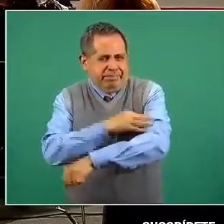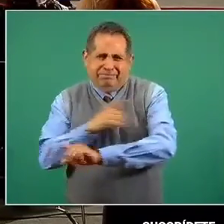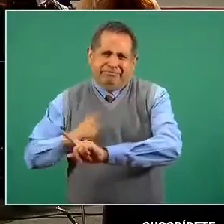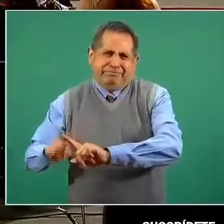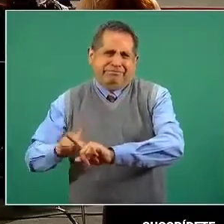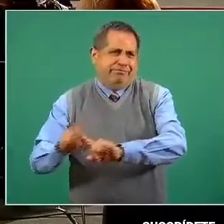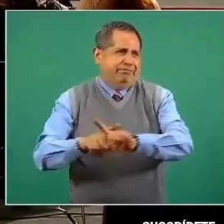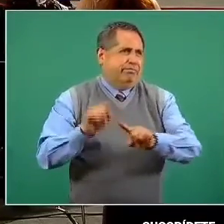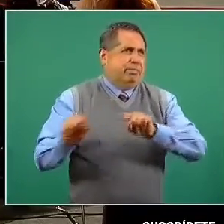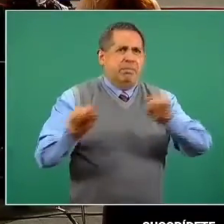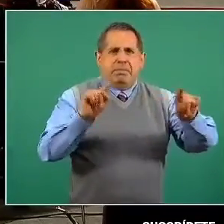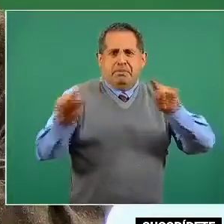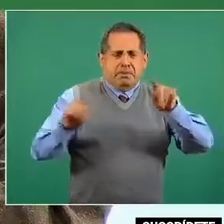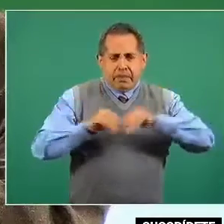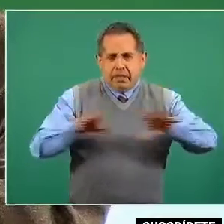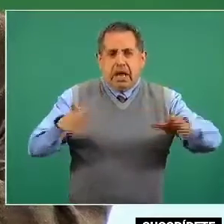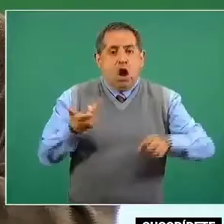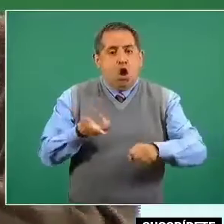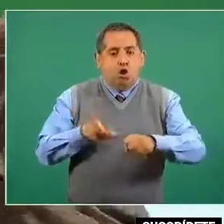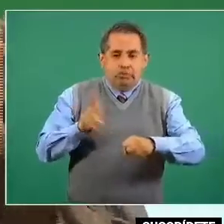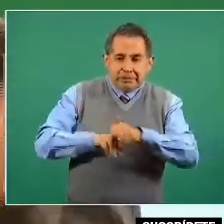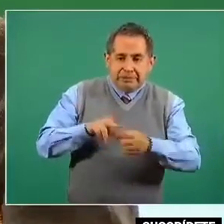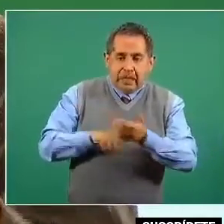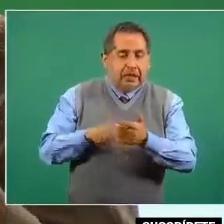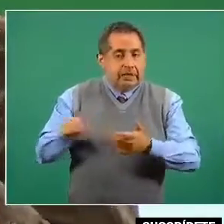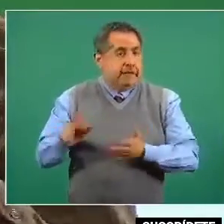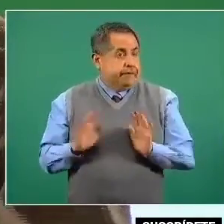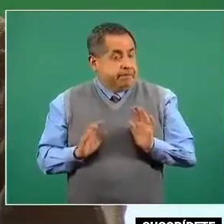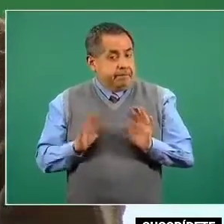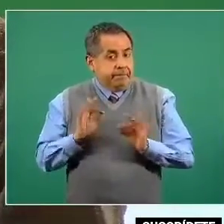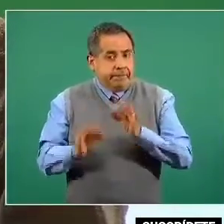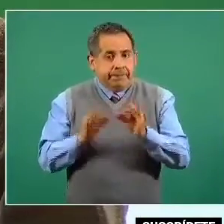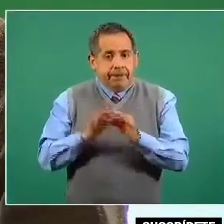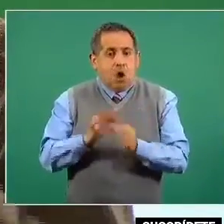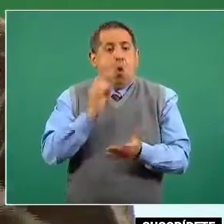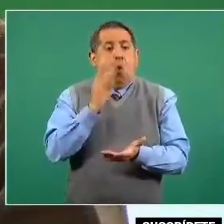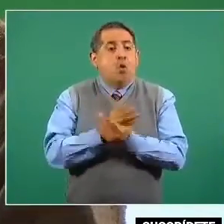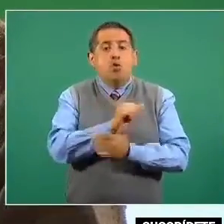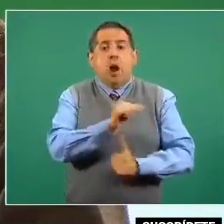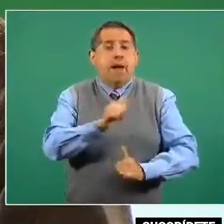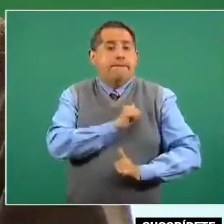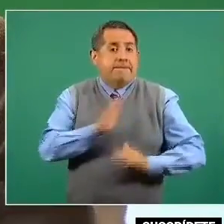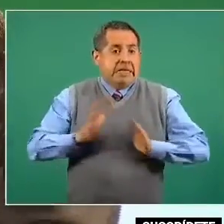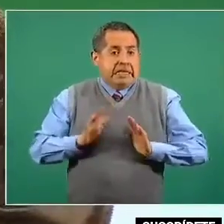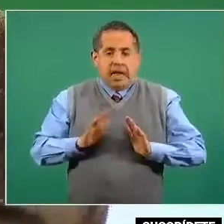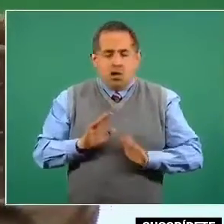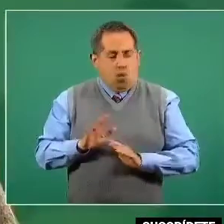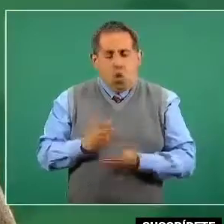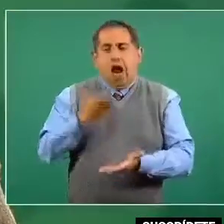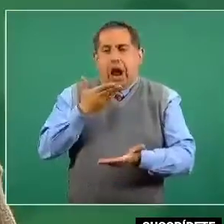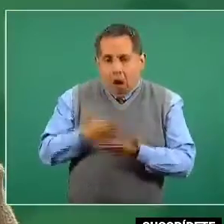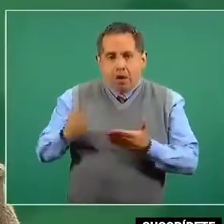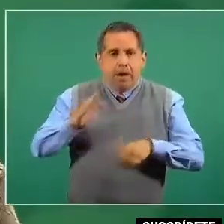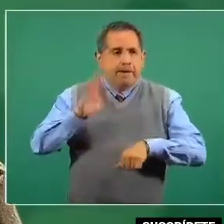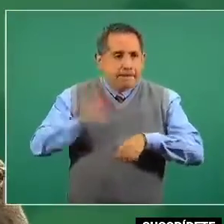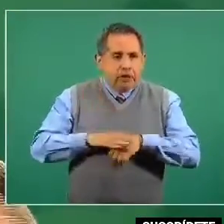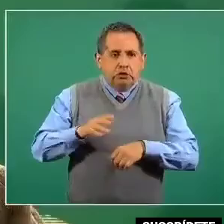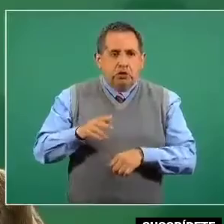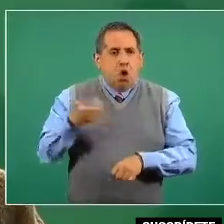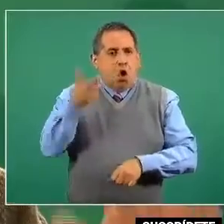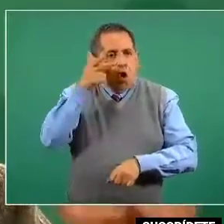vacunación operando en los hospitales, ya no solo en los puestos militares originalmente designados durante la fase de